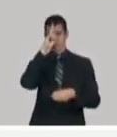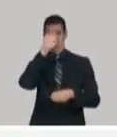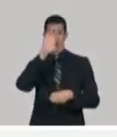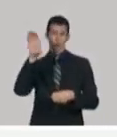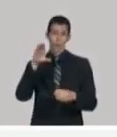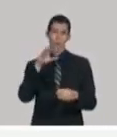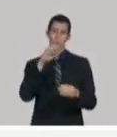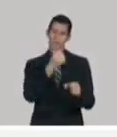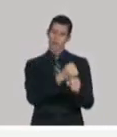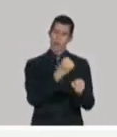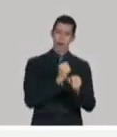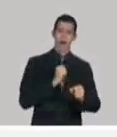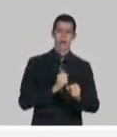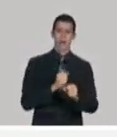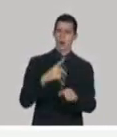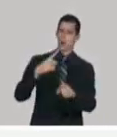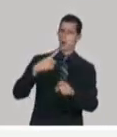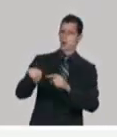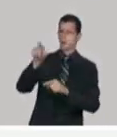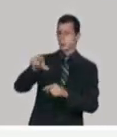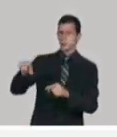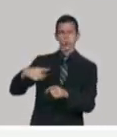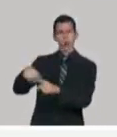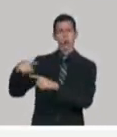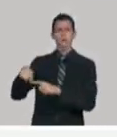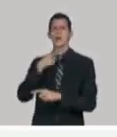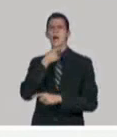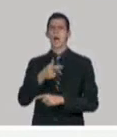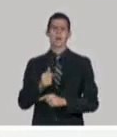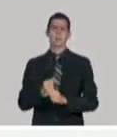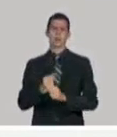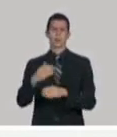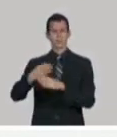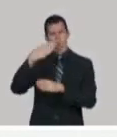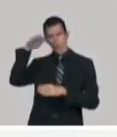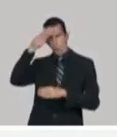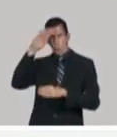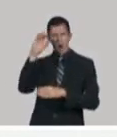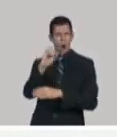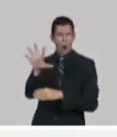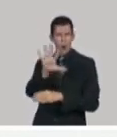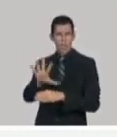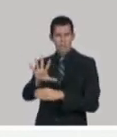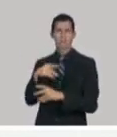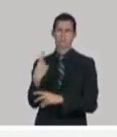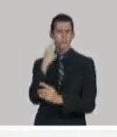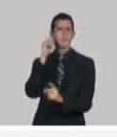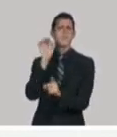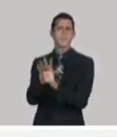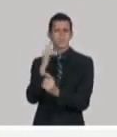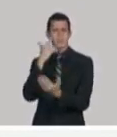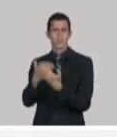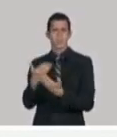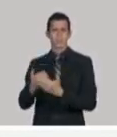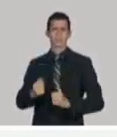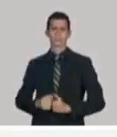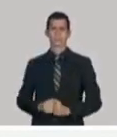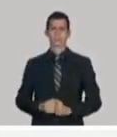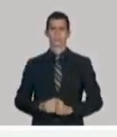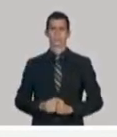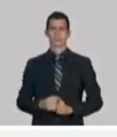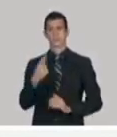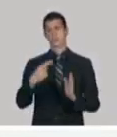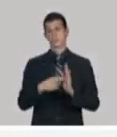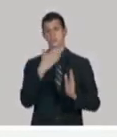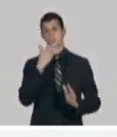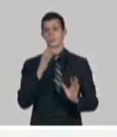ya abdalá entra un poco en el occidente también rompa y yo creo que es una estrategia muy buena que ambas vacunas se puedan combinar a lo largo de todo el país